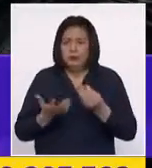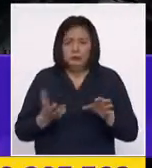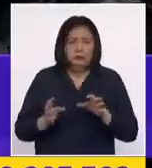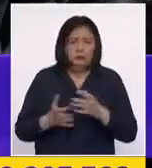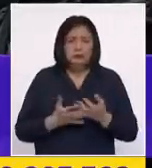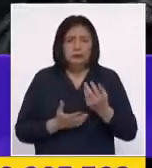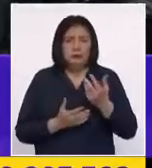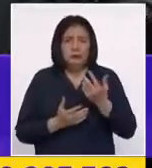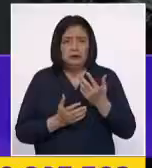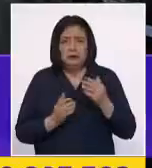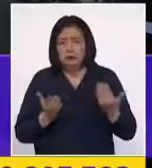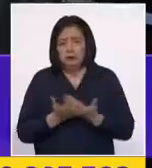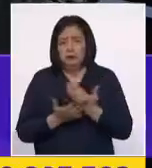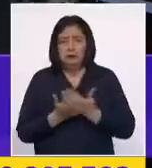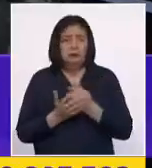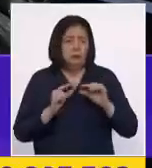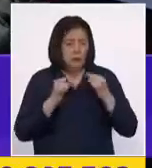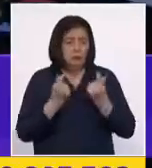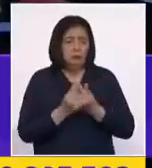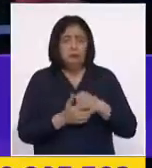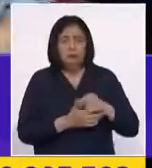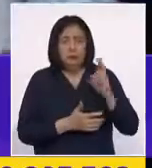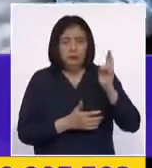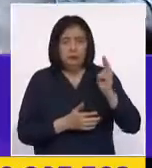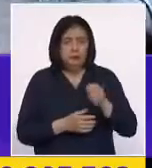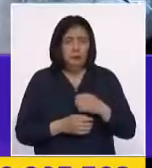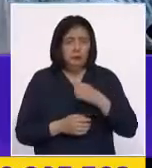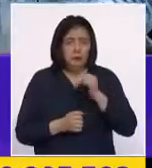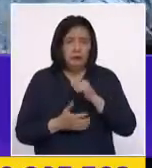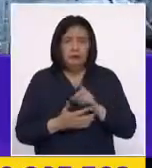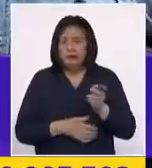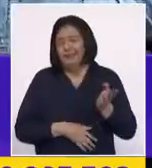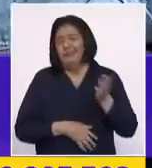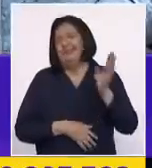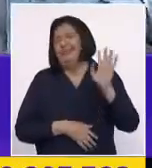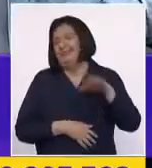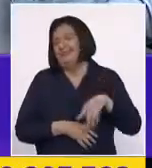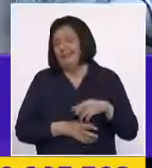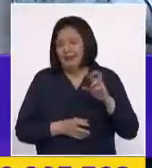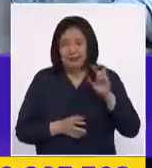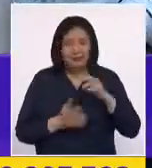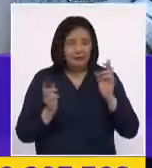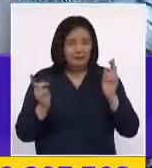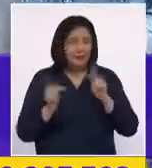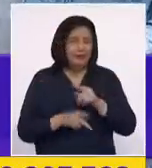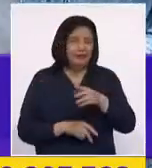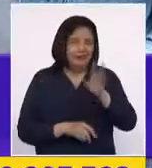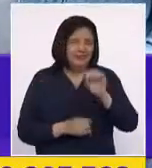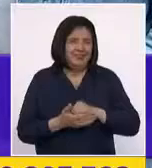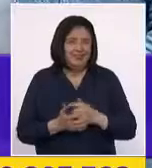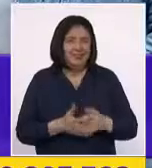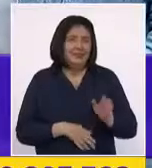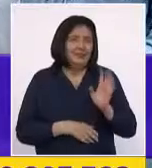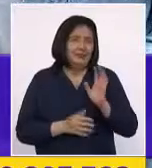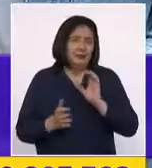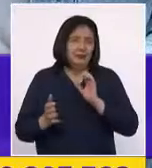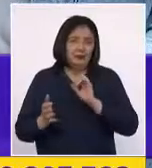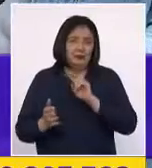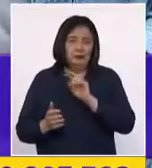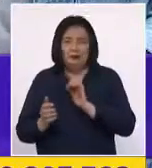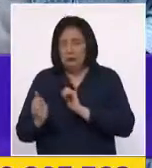entre este nuevo grupo de entrenadores? Son unos picones de lo peor. Son unos picones de lo peor. Noel es muy